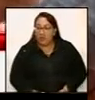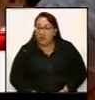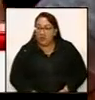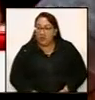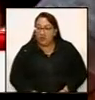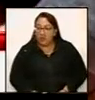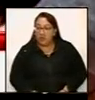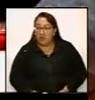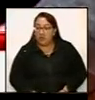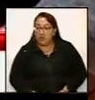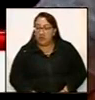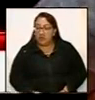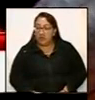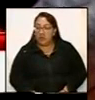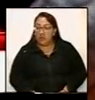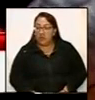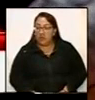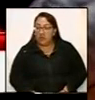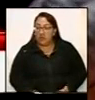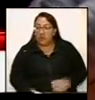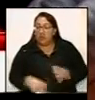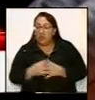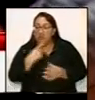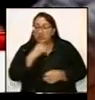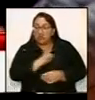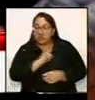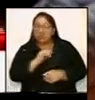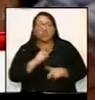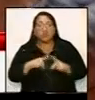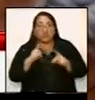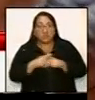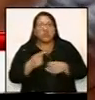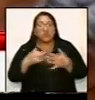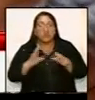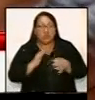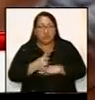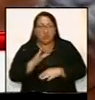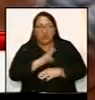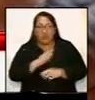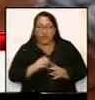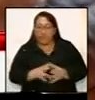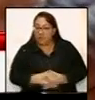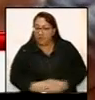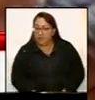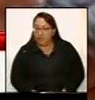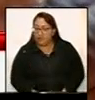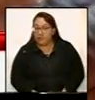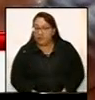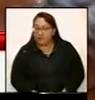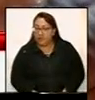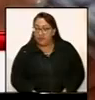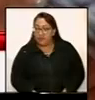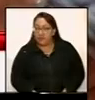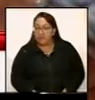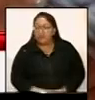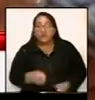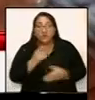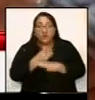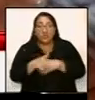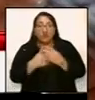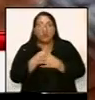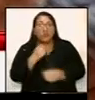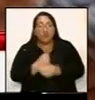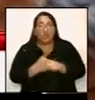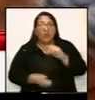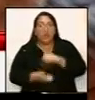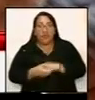es bien importante para las entidades multilaterales que entran en esta, o las cooperantes en general, ¿no?, que entran con estos